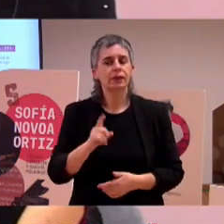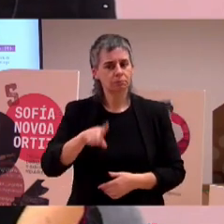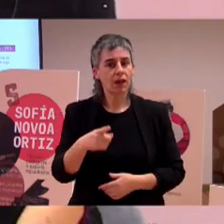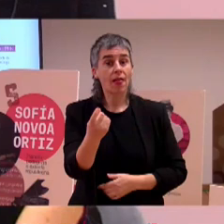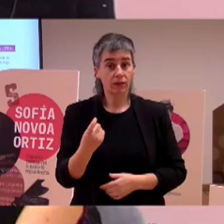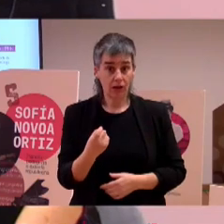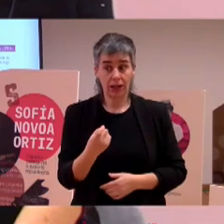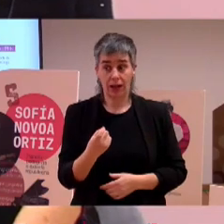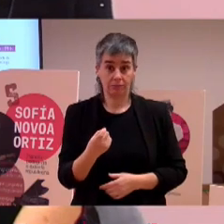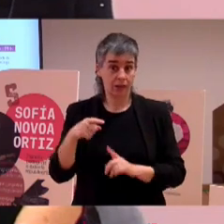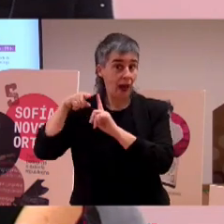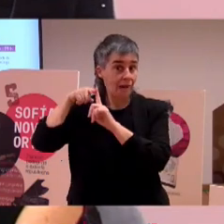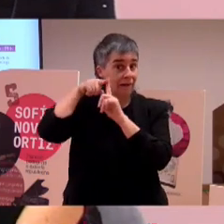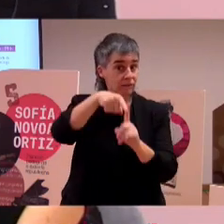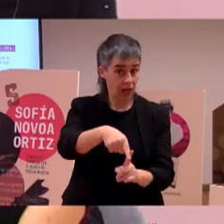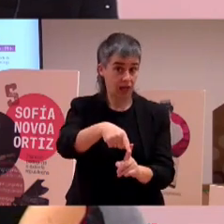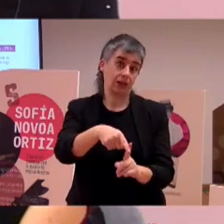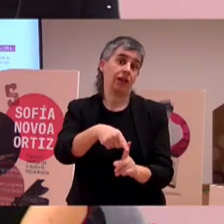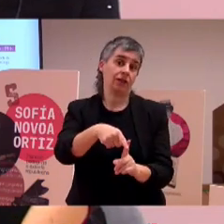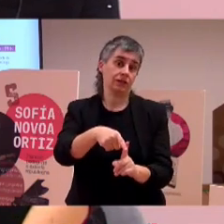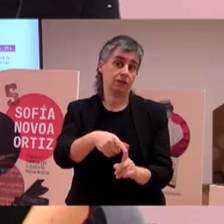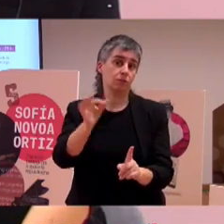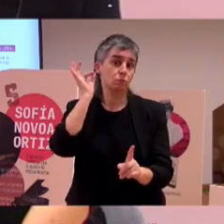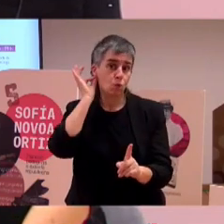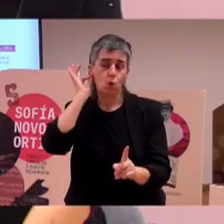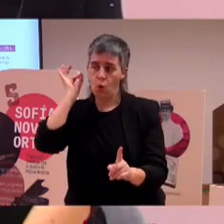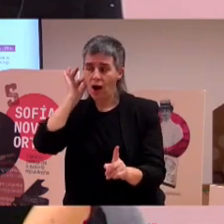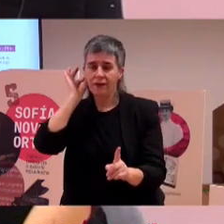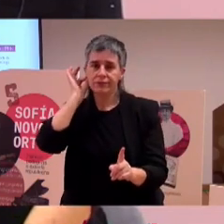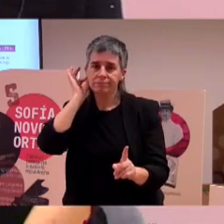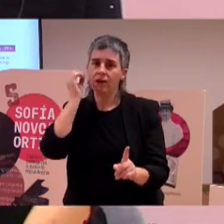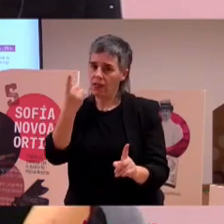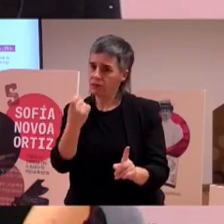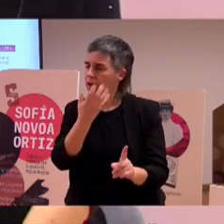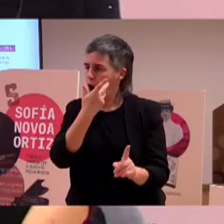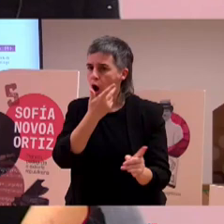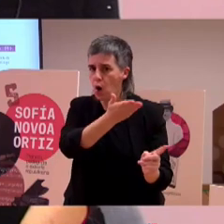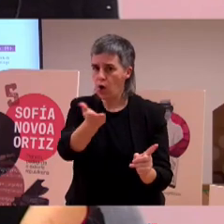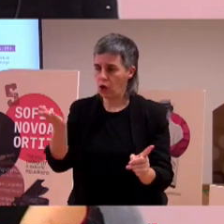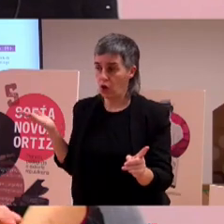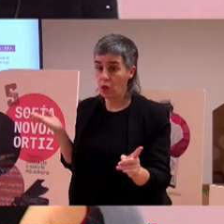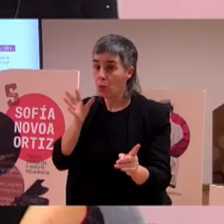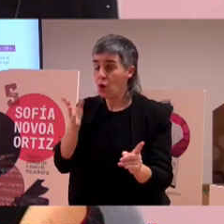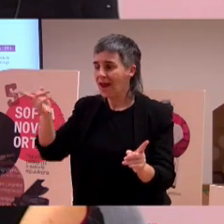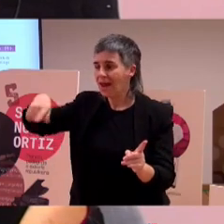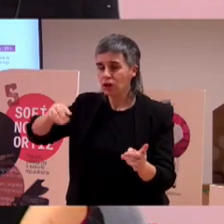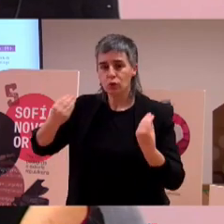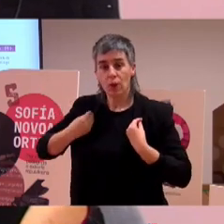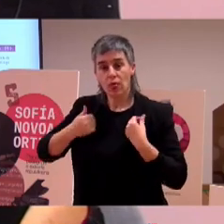coñezan esas referentes femininas, ¿no? Esas mulleres que fixeron da súa vida, da súa